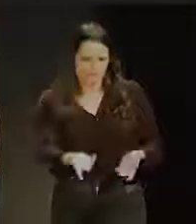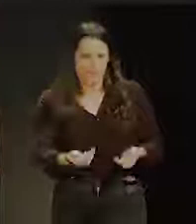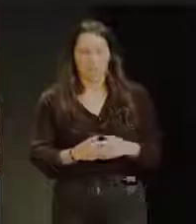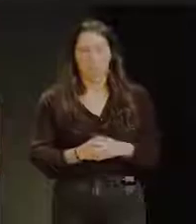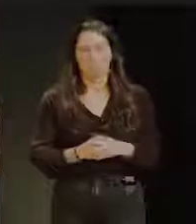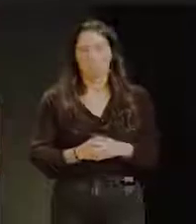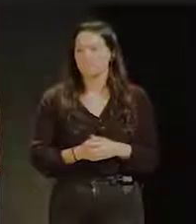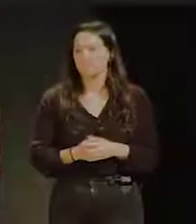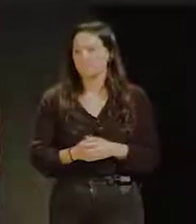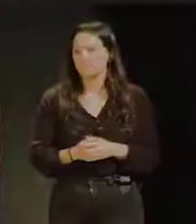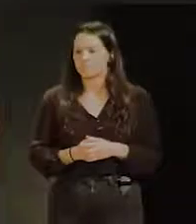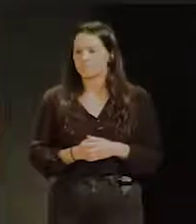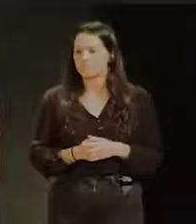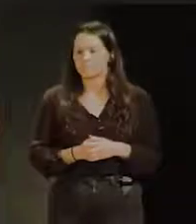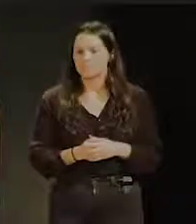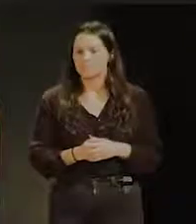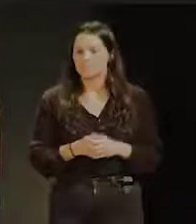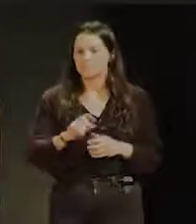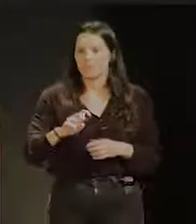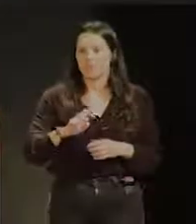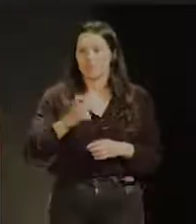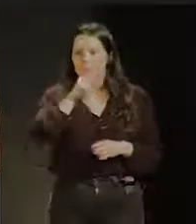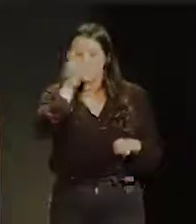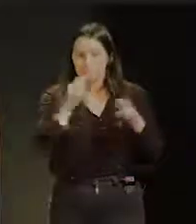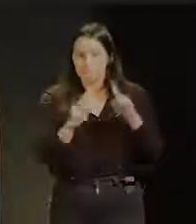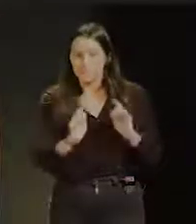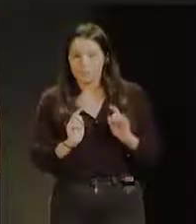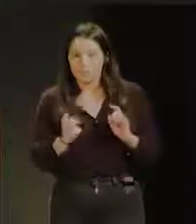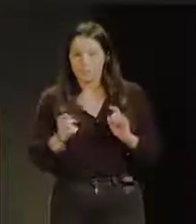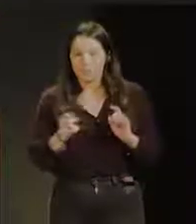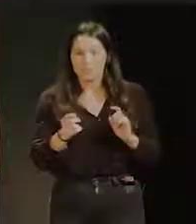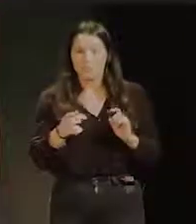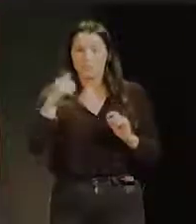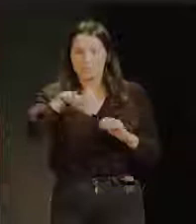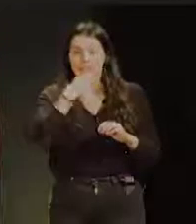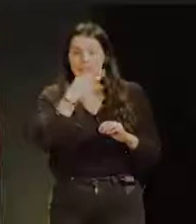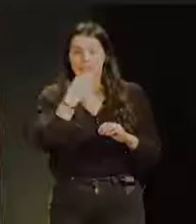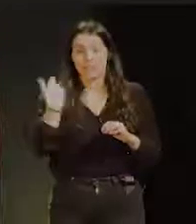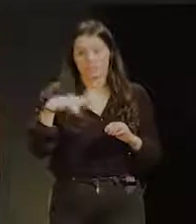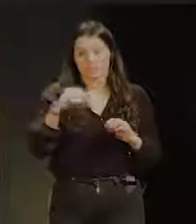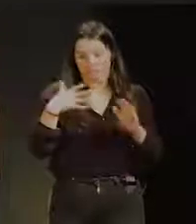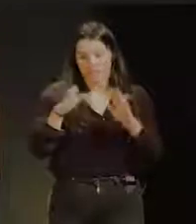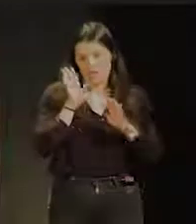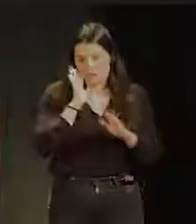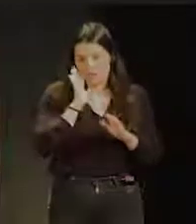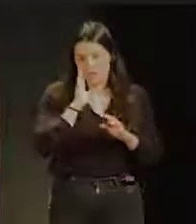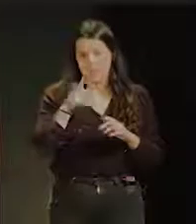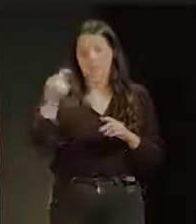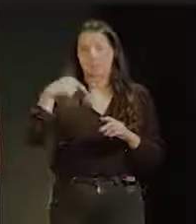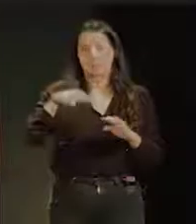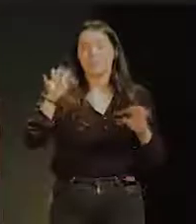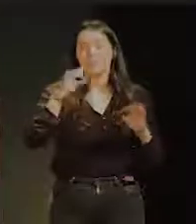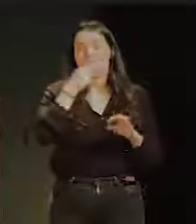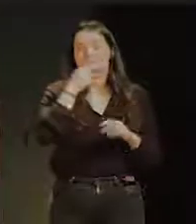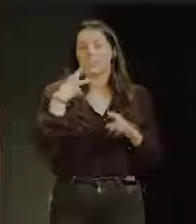actuaciones. ¿Alguna otra pregunta para Natalie? De todas formas, esta tarde, como hemos dicho esta mañana, en el taller ella